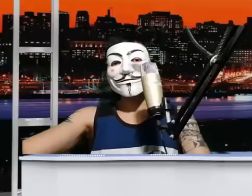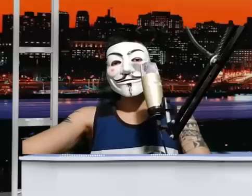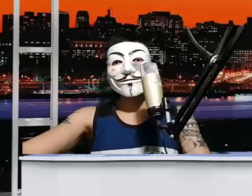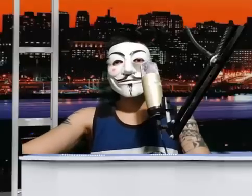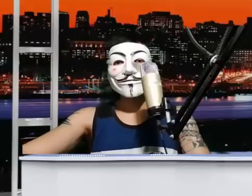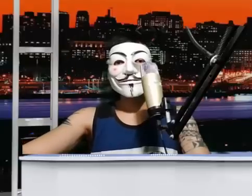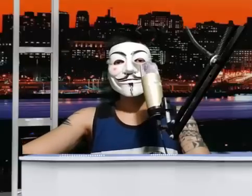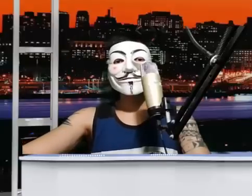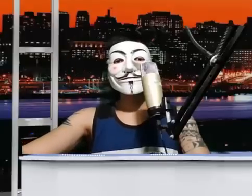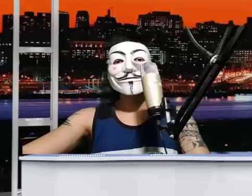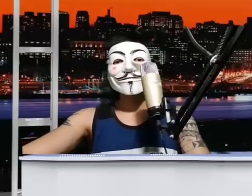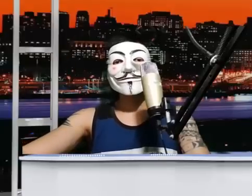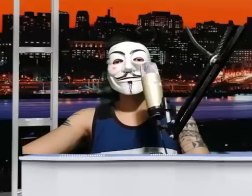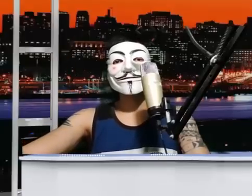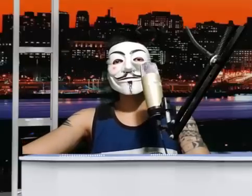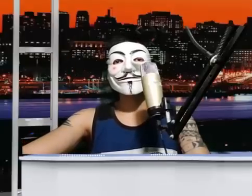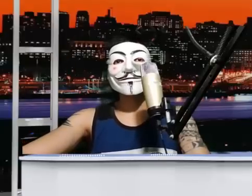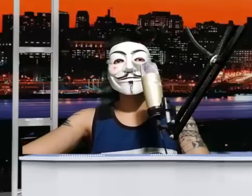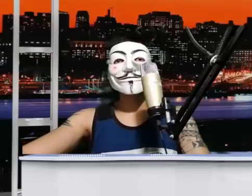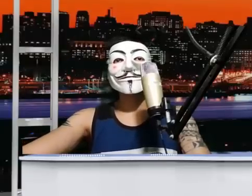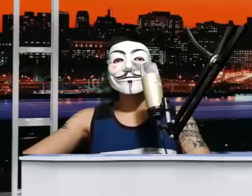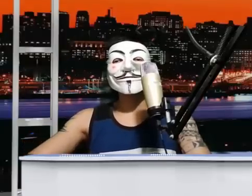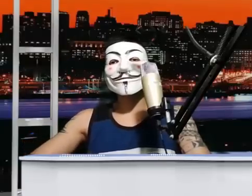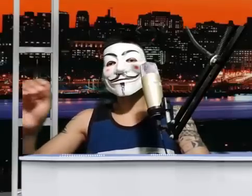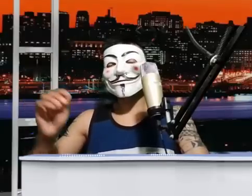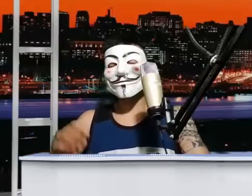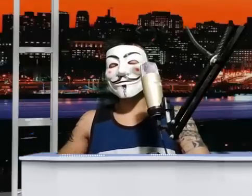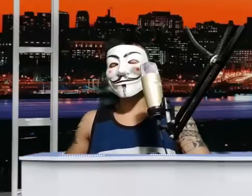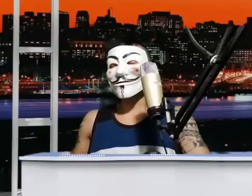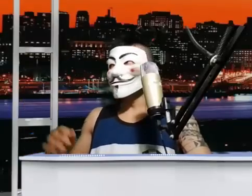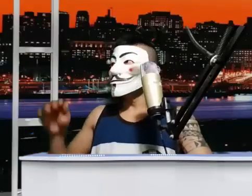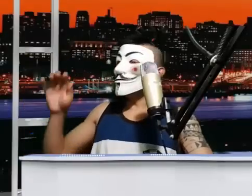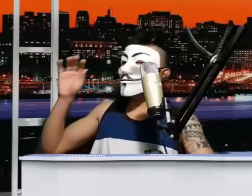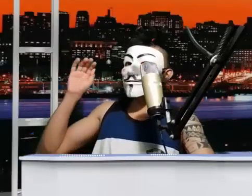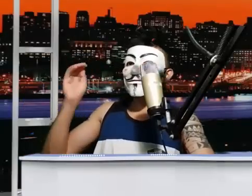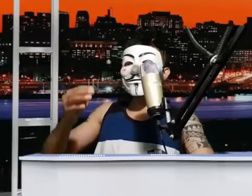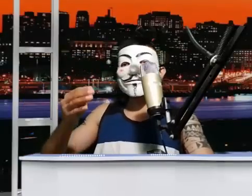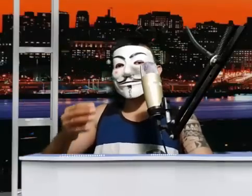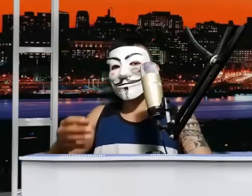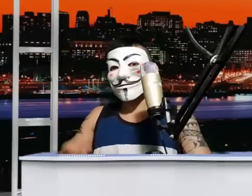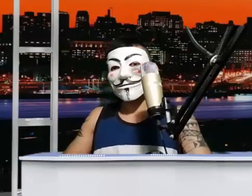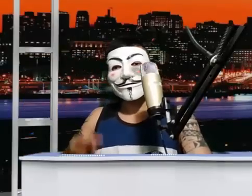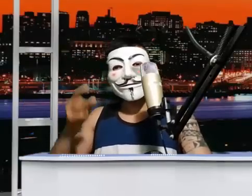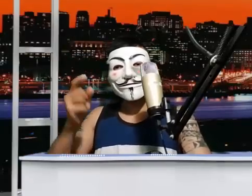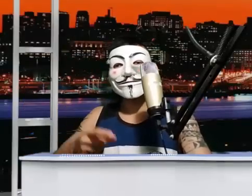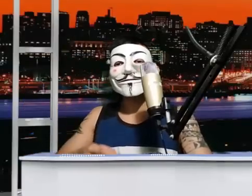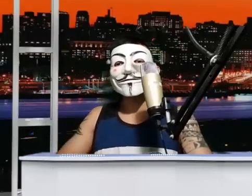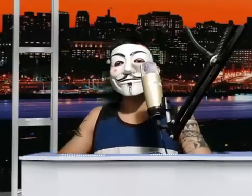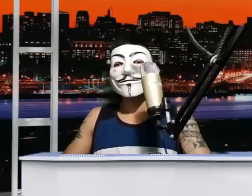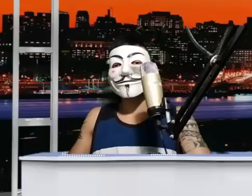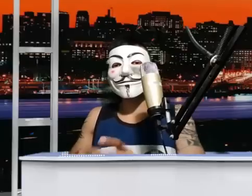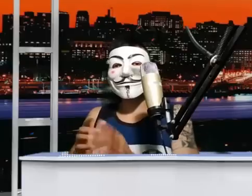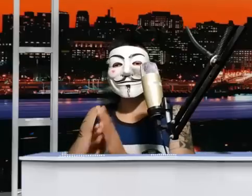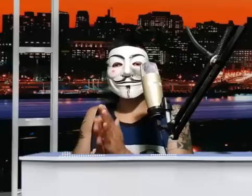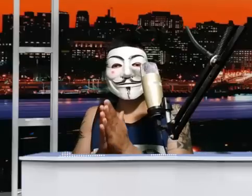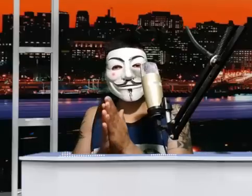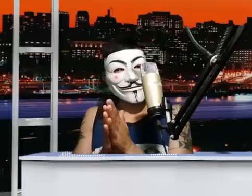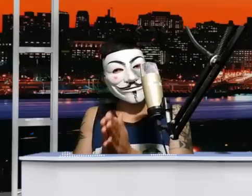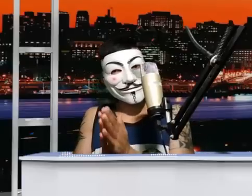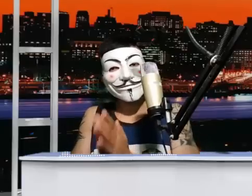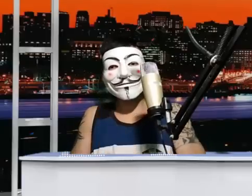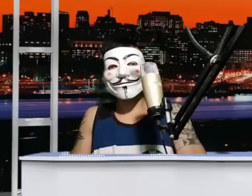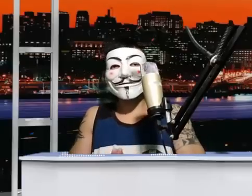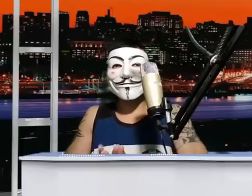Hola amigos y amigas de YouTube, ¿cómo estamos? Y en este día tenemos mucha información, pero bien peluda de qué hablar, así que señores, sin